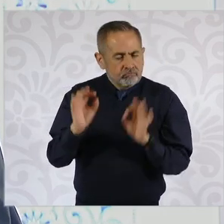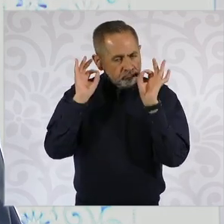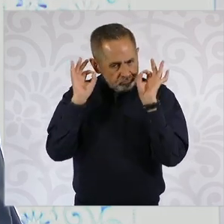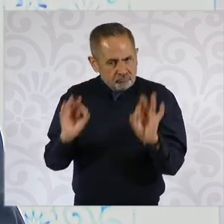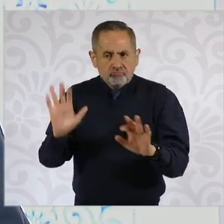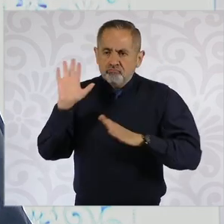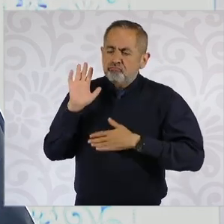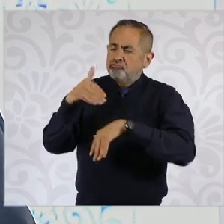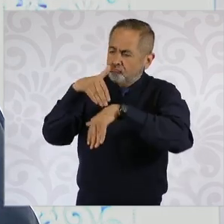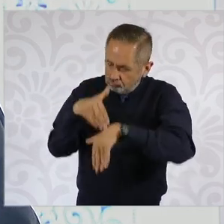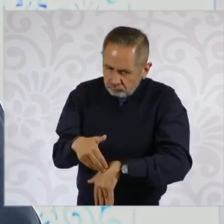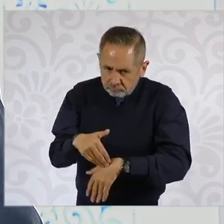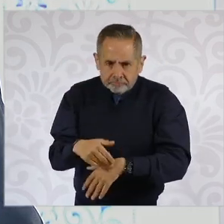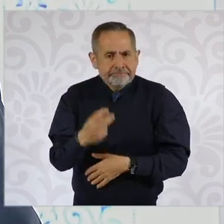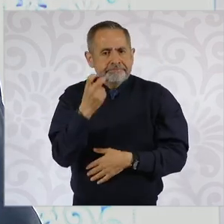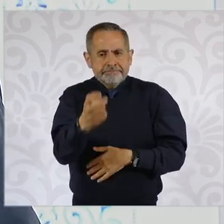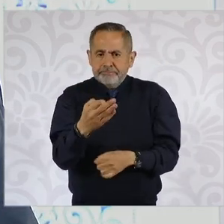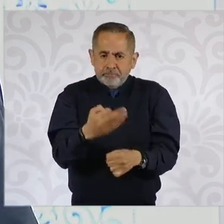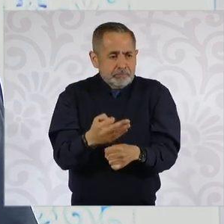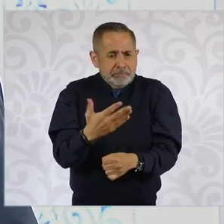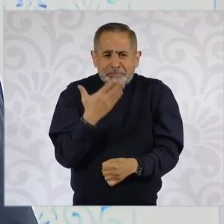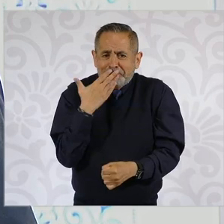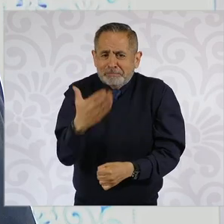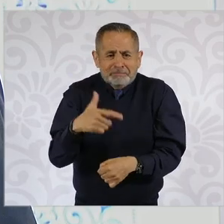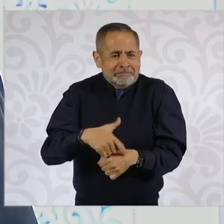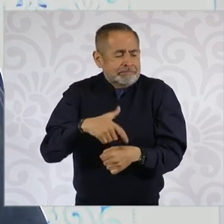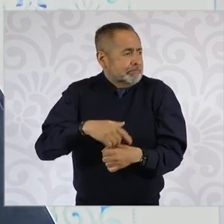Entonces, es un buen momento para México.